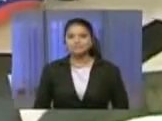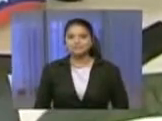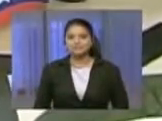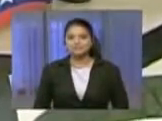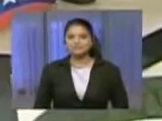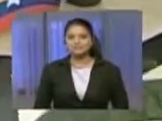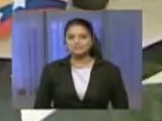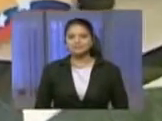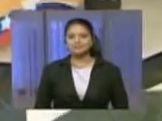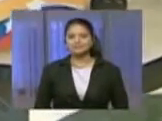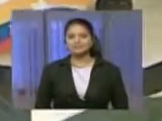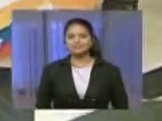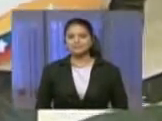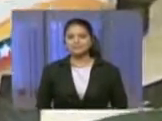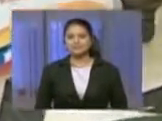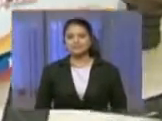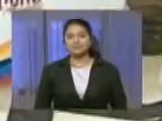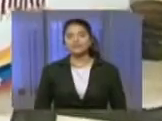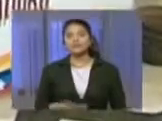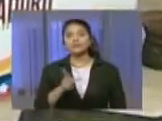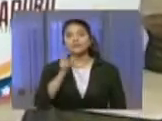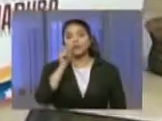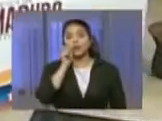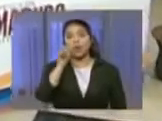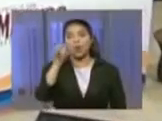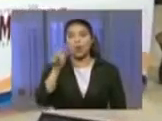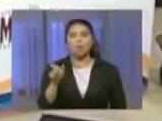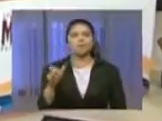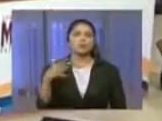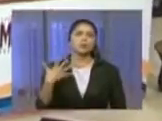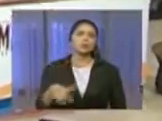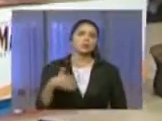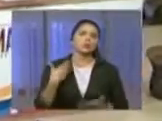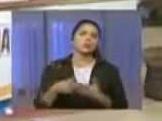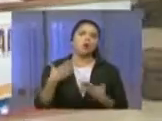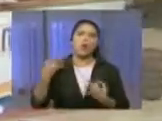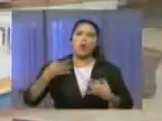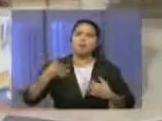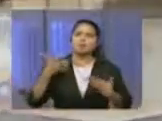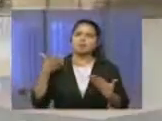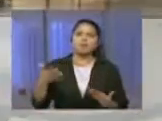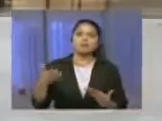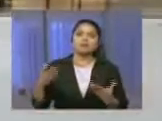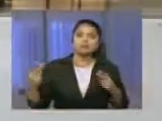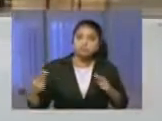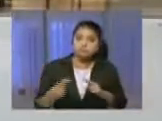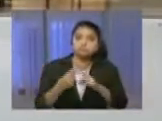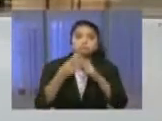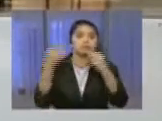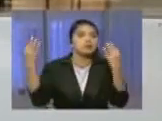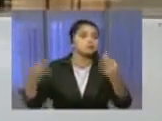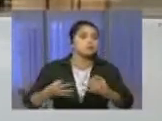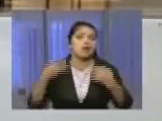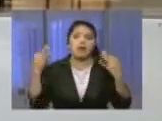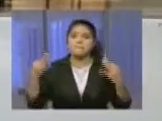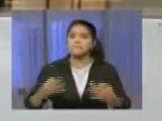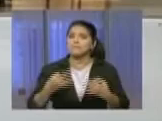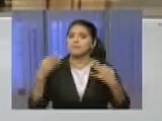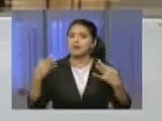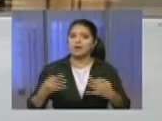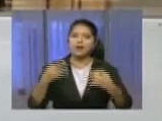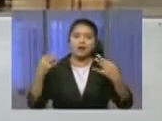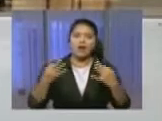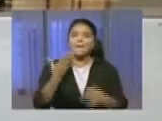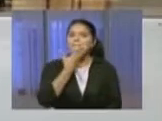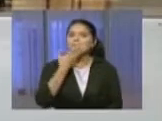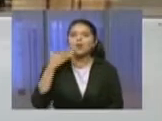siempre el hombre de autenticidad y del encuentro permanente con lo mejor de